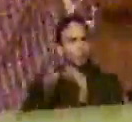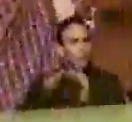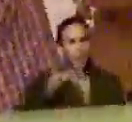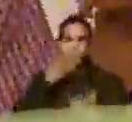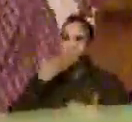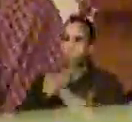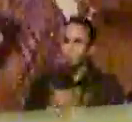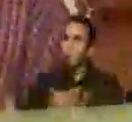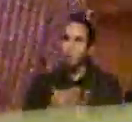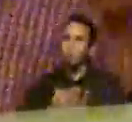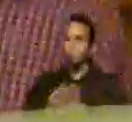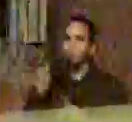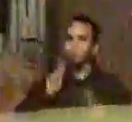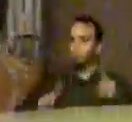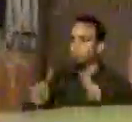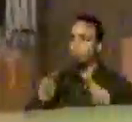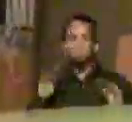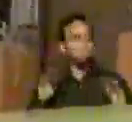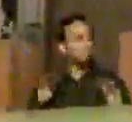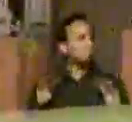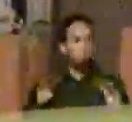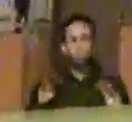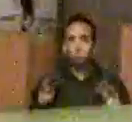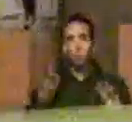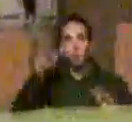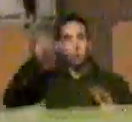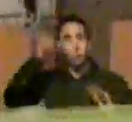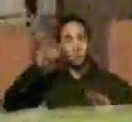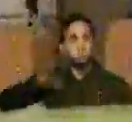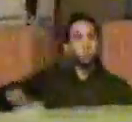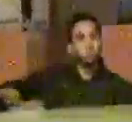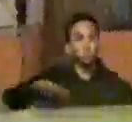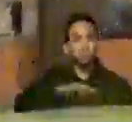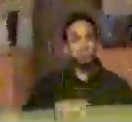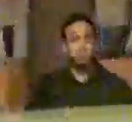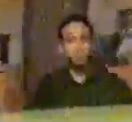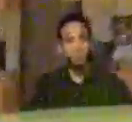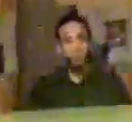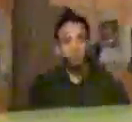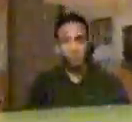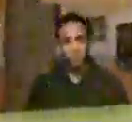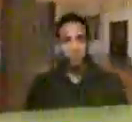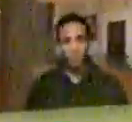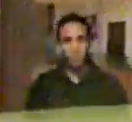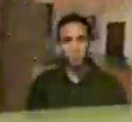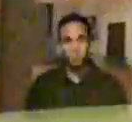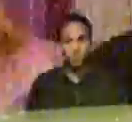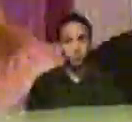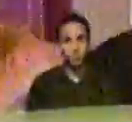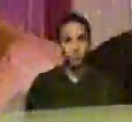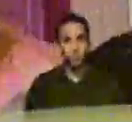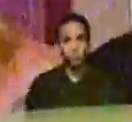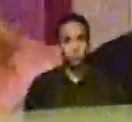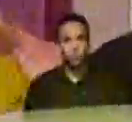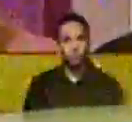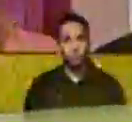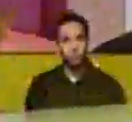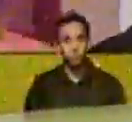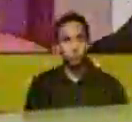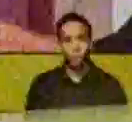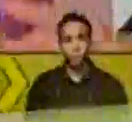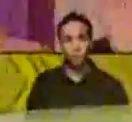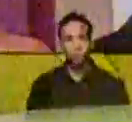oportunidades que se abren con la Internet para el vecindario del residencial. Podemos comunicarnos con las agencias de gobierno, por ejemplo, hacer